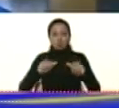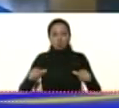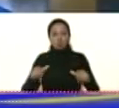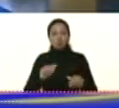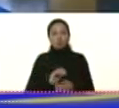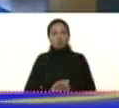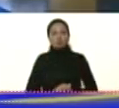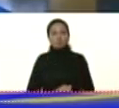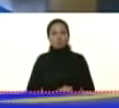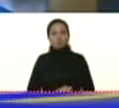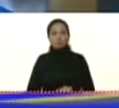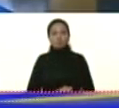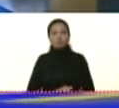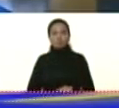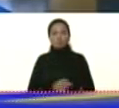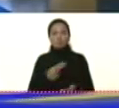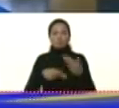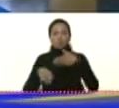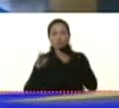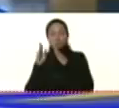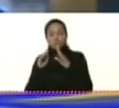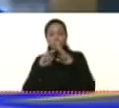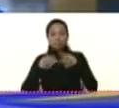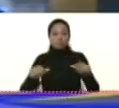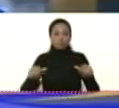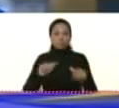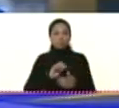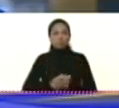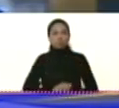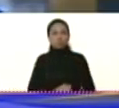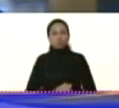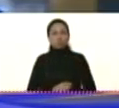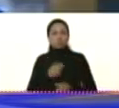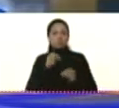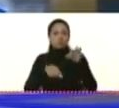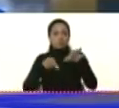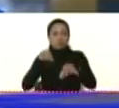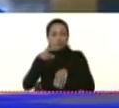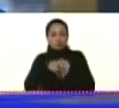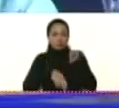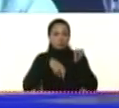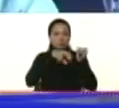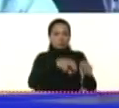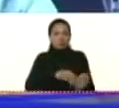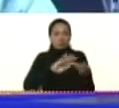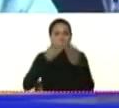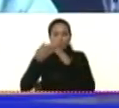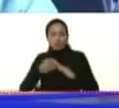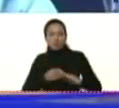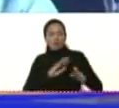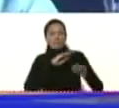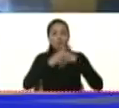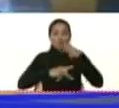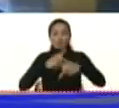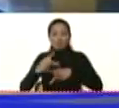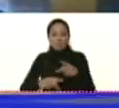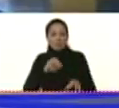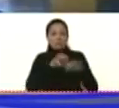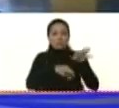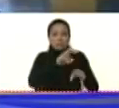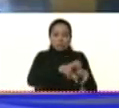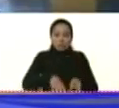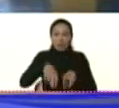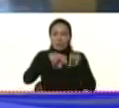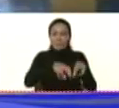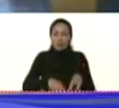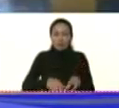Aristóbulo. Construir el socialismo territorial, sembrar, sean comunidades productivas que siembren.